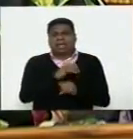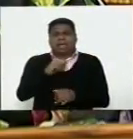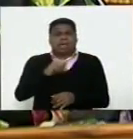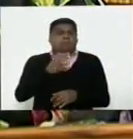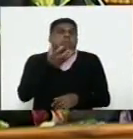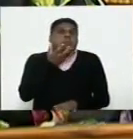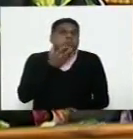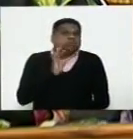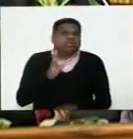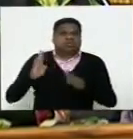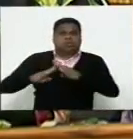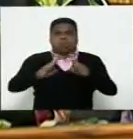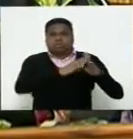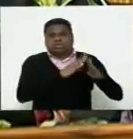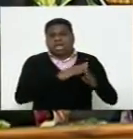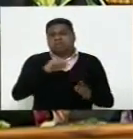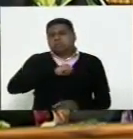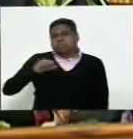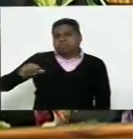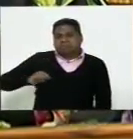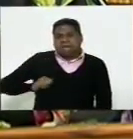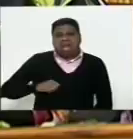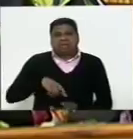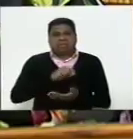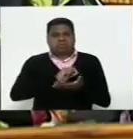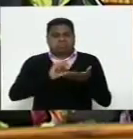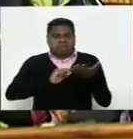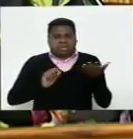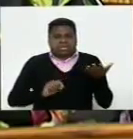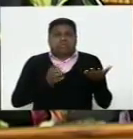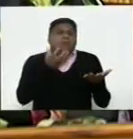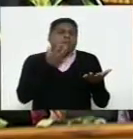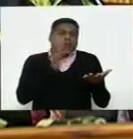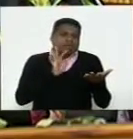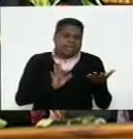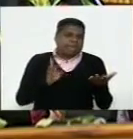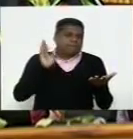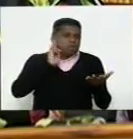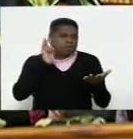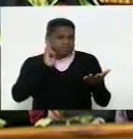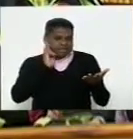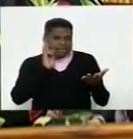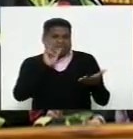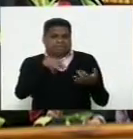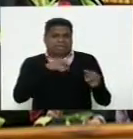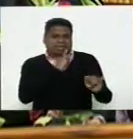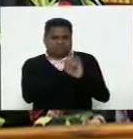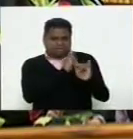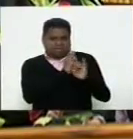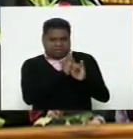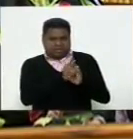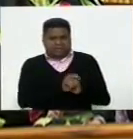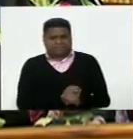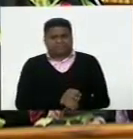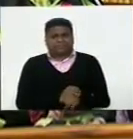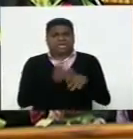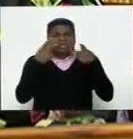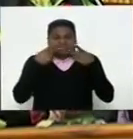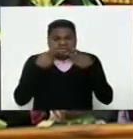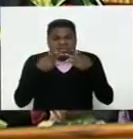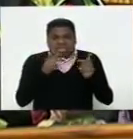y comunitarios, escritos, televisivos, radiales y electrónicos, el